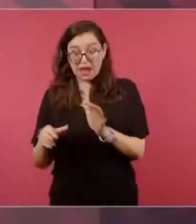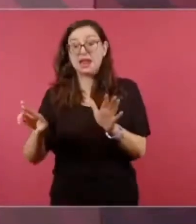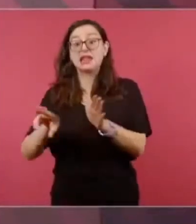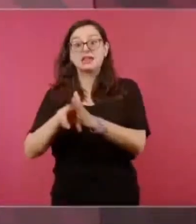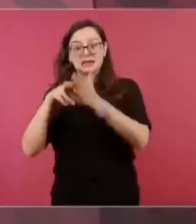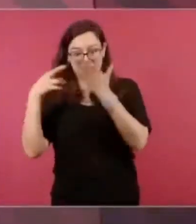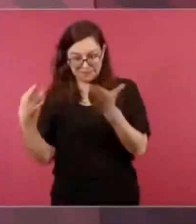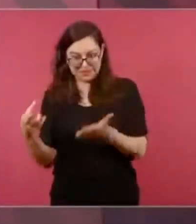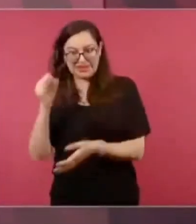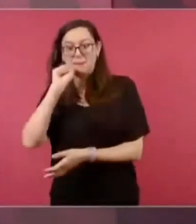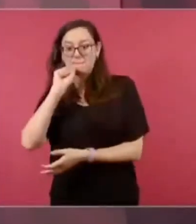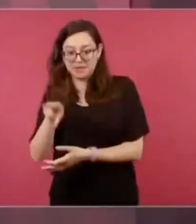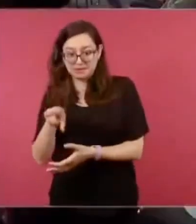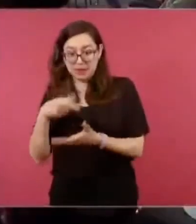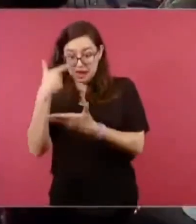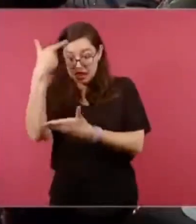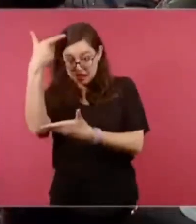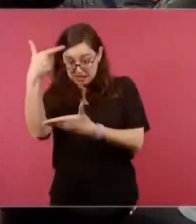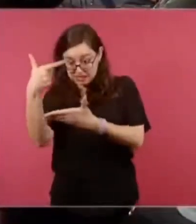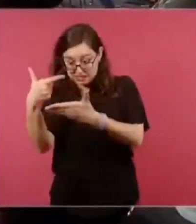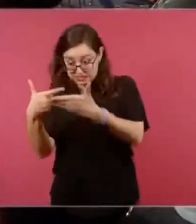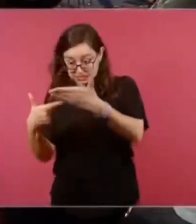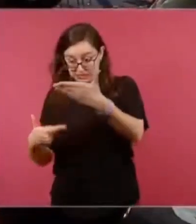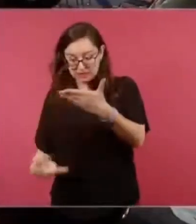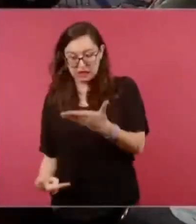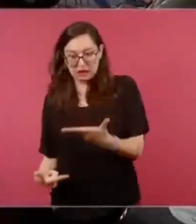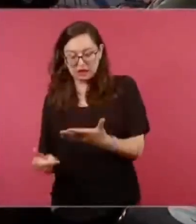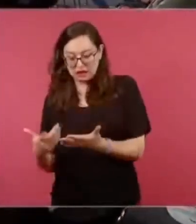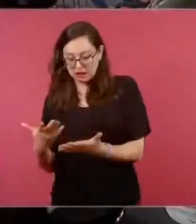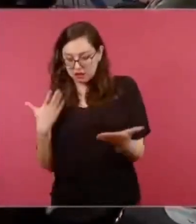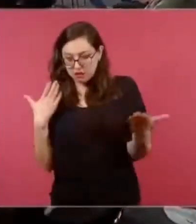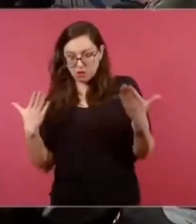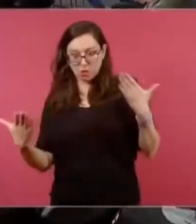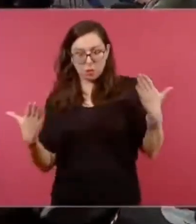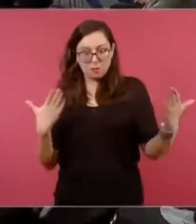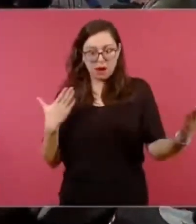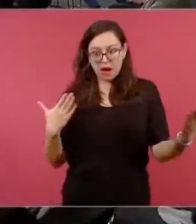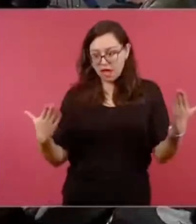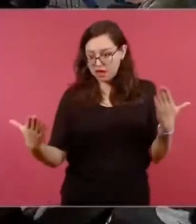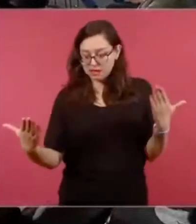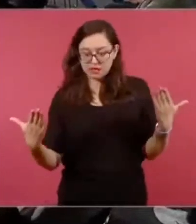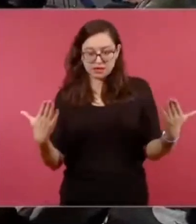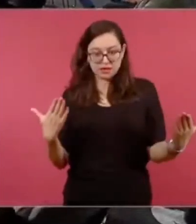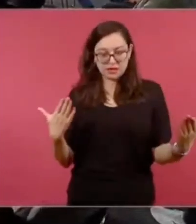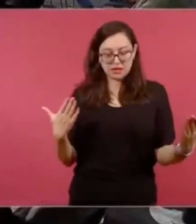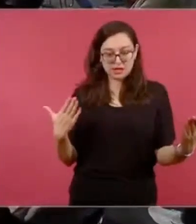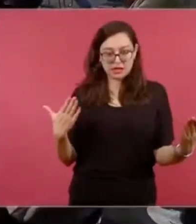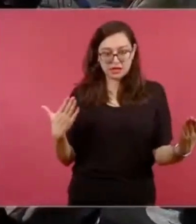revista Forbes, de